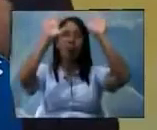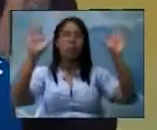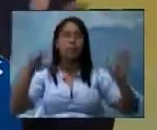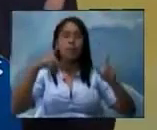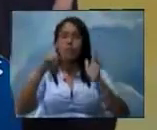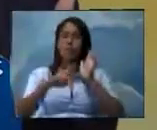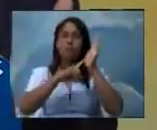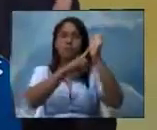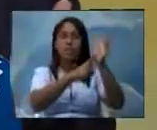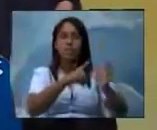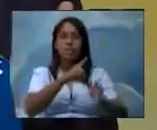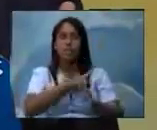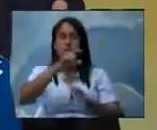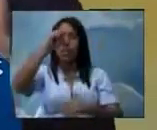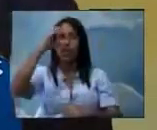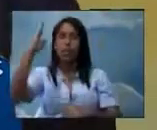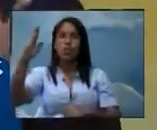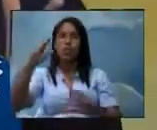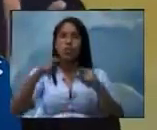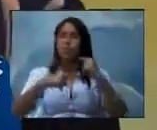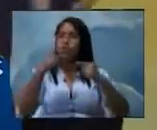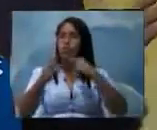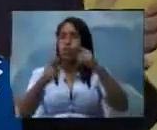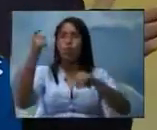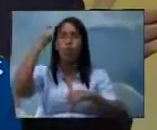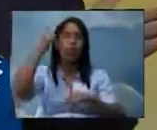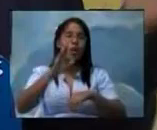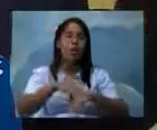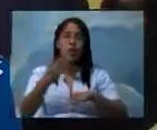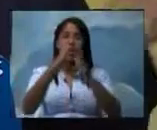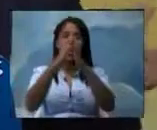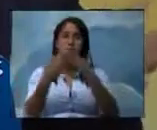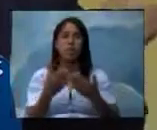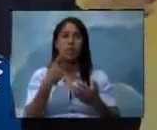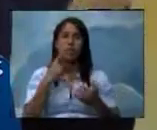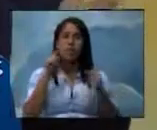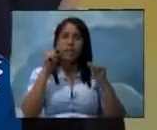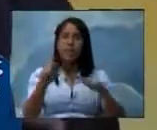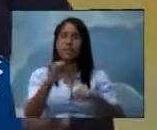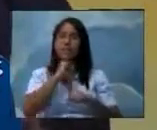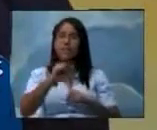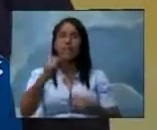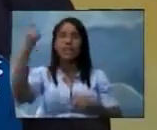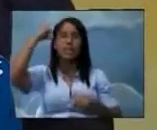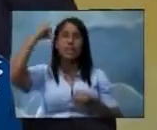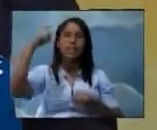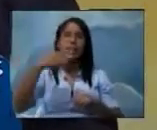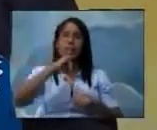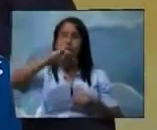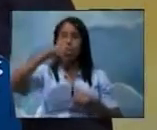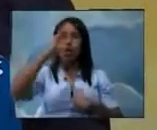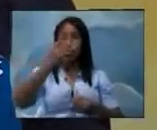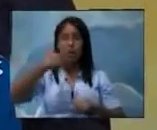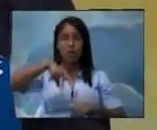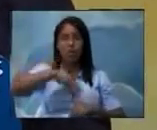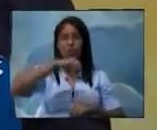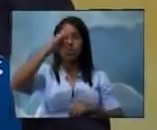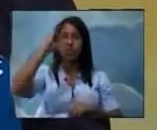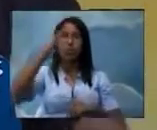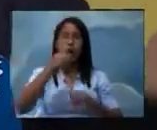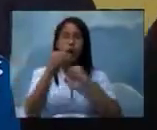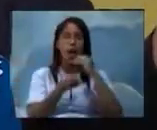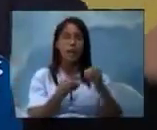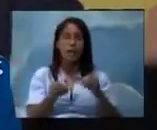maravillas, manifestaciones de Dios. Todos los días, porque la Biblia dice que este es el día que Jehová nuestro Dios